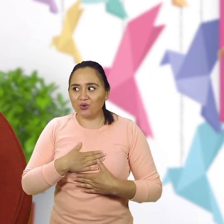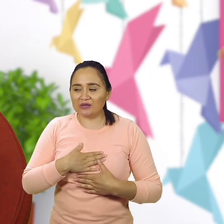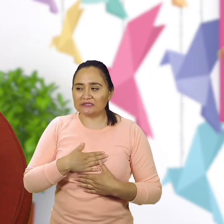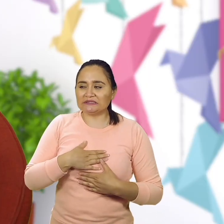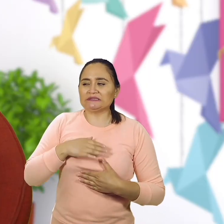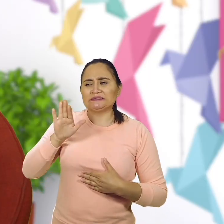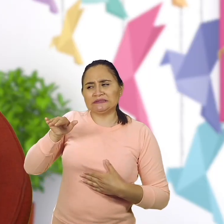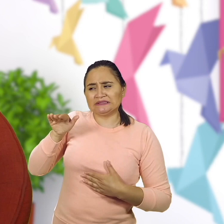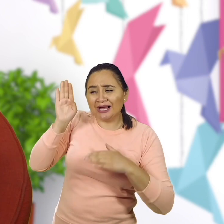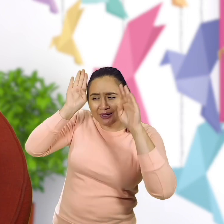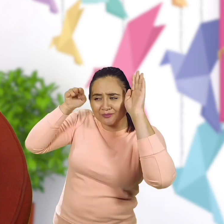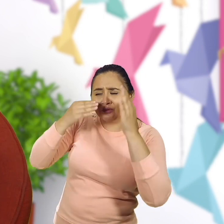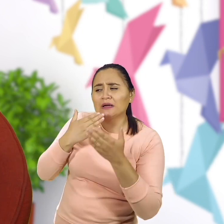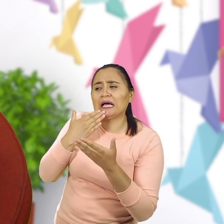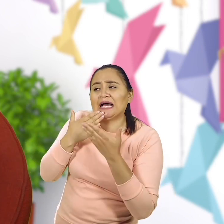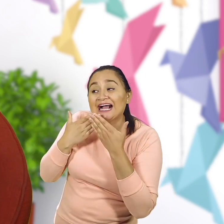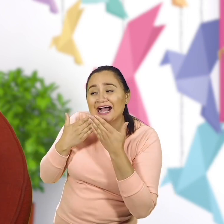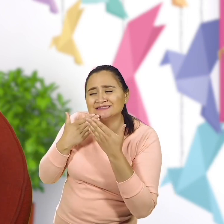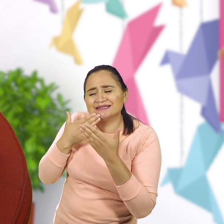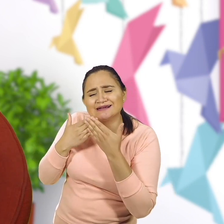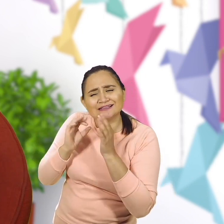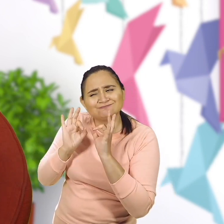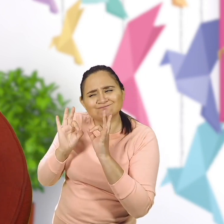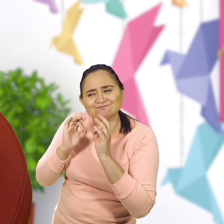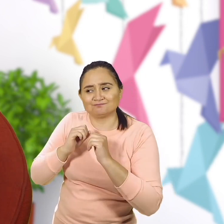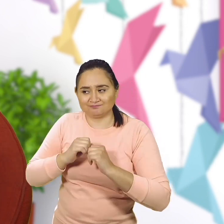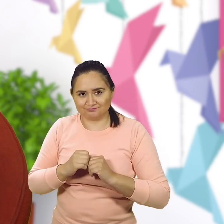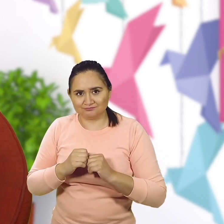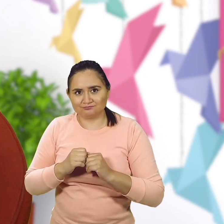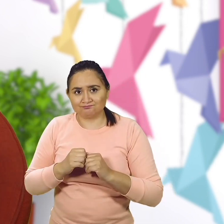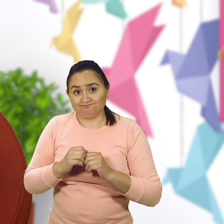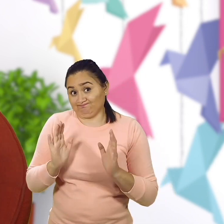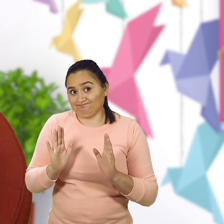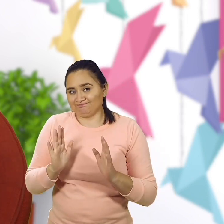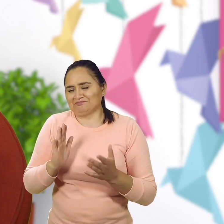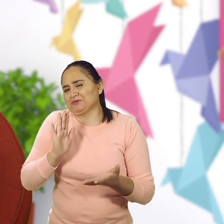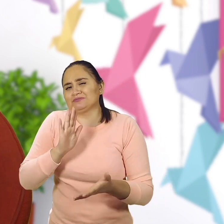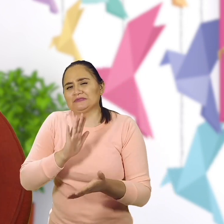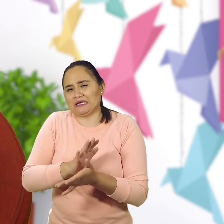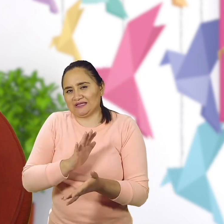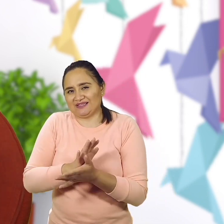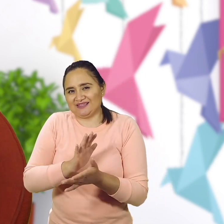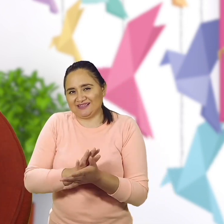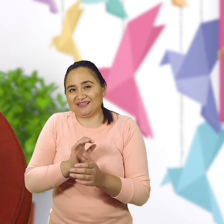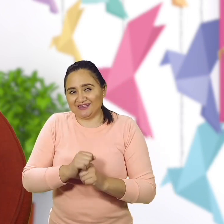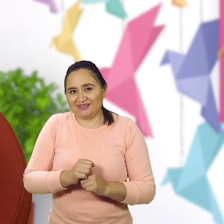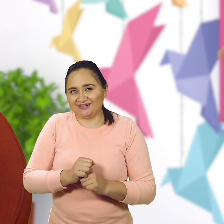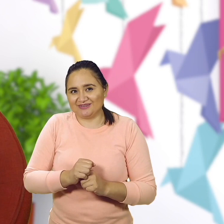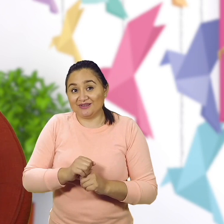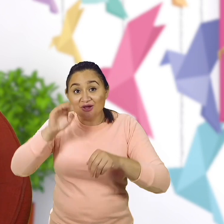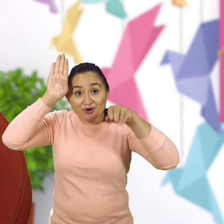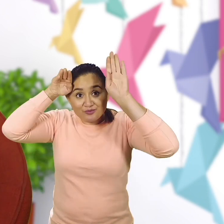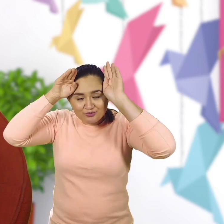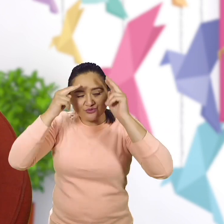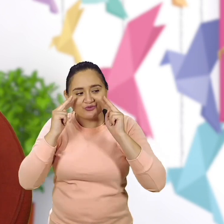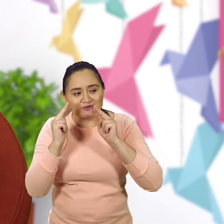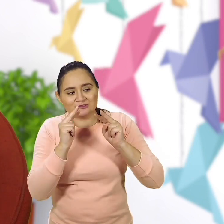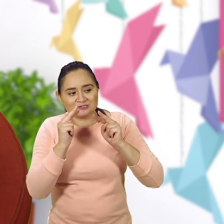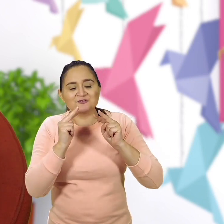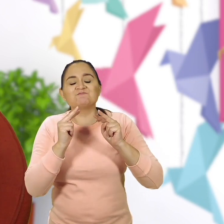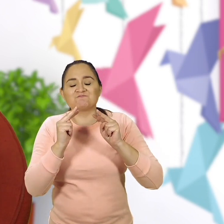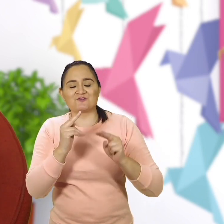acercó a Bruno y en voz bajita, casi imperceptible, le agradeció. Pero no hacía falta, porque gracias al ratón,